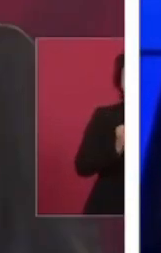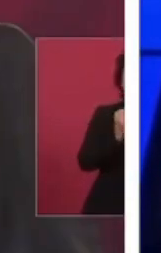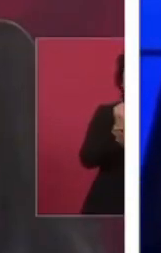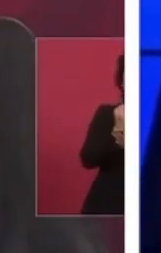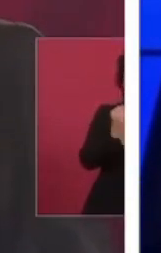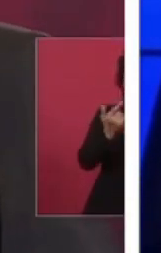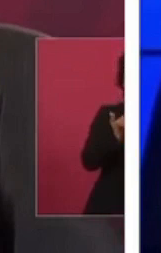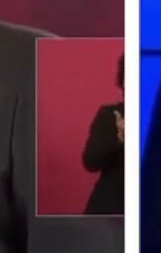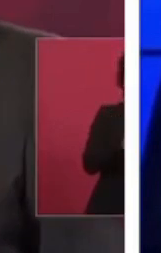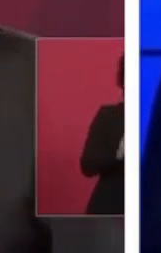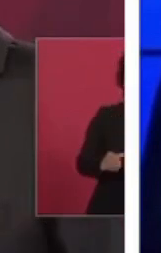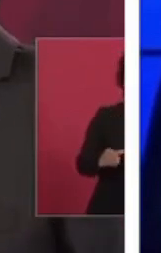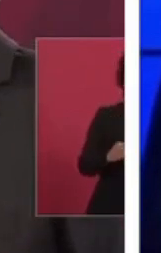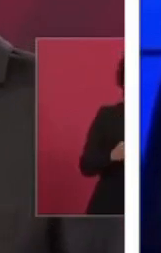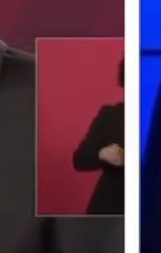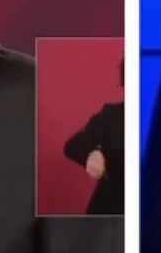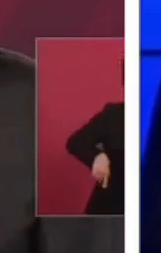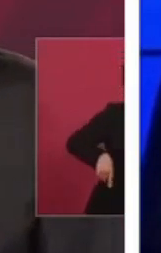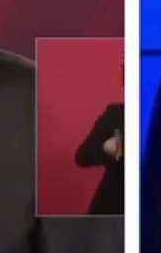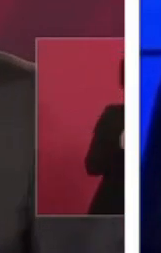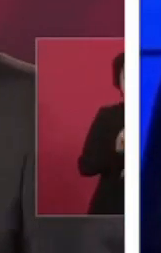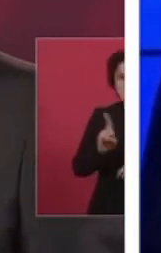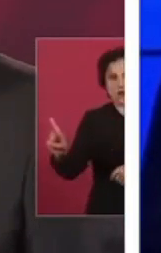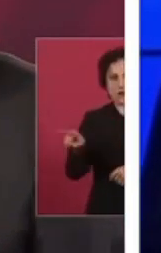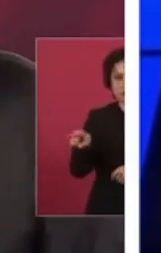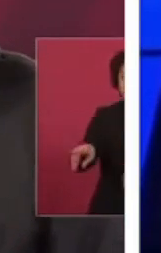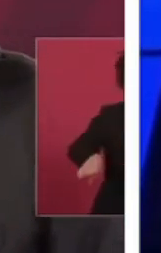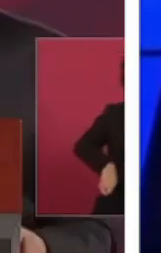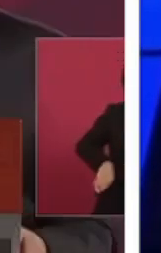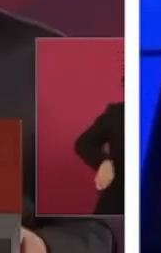y justamente, digamos, si hay algo que propongo es el cambio, pero